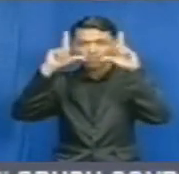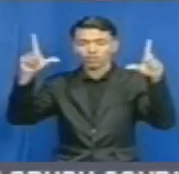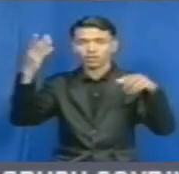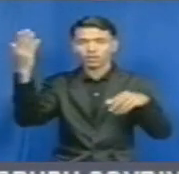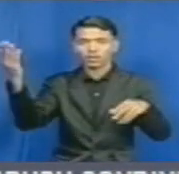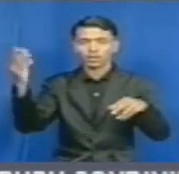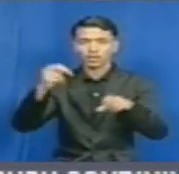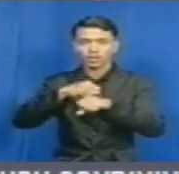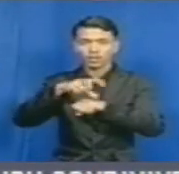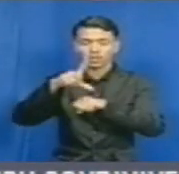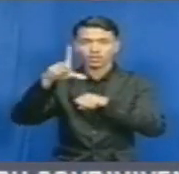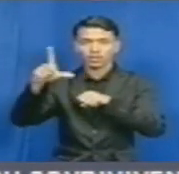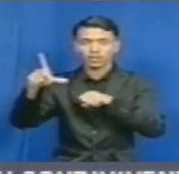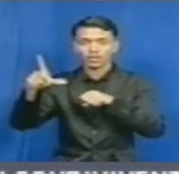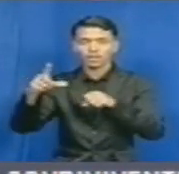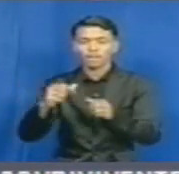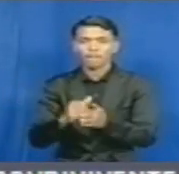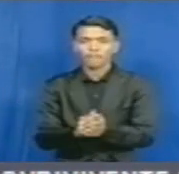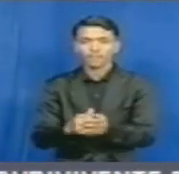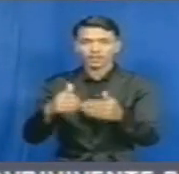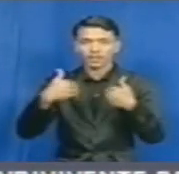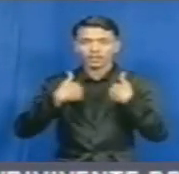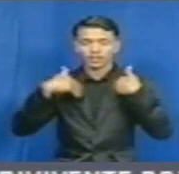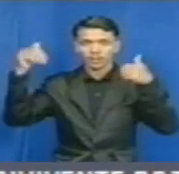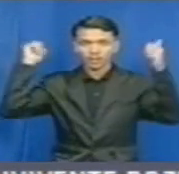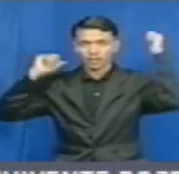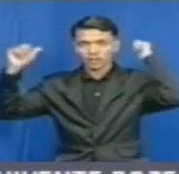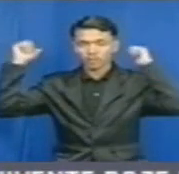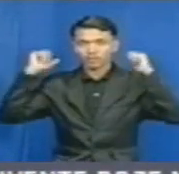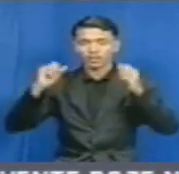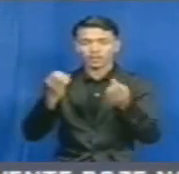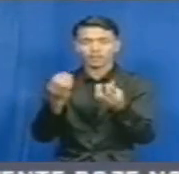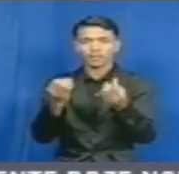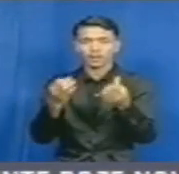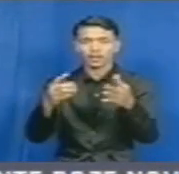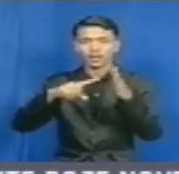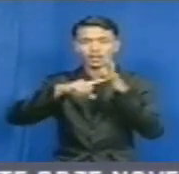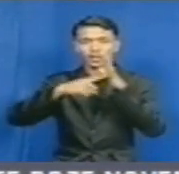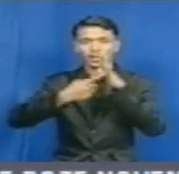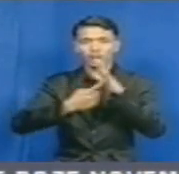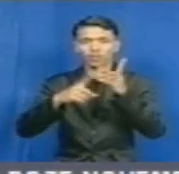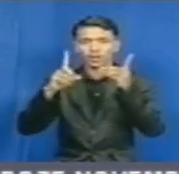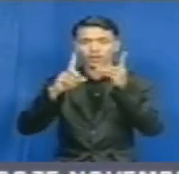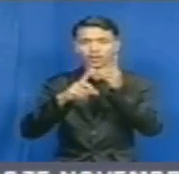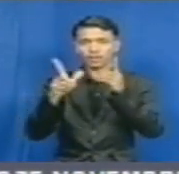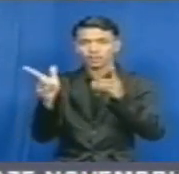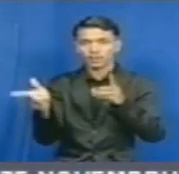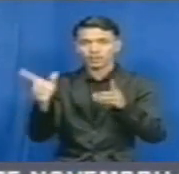y a nivel nacional y a actividad de Lubukida a Hukeres de 27 de